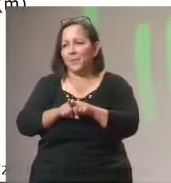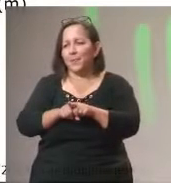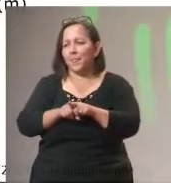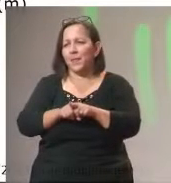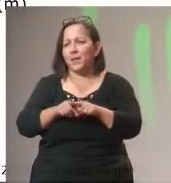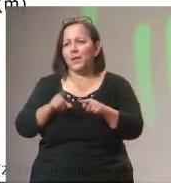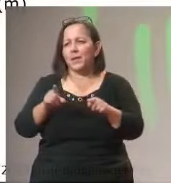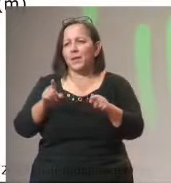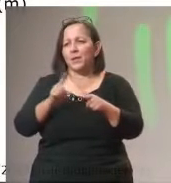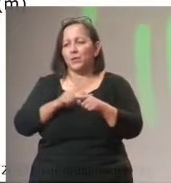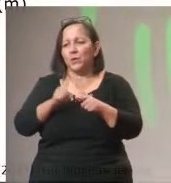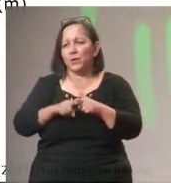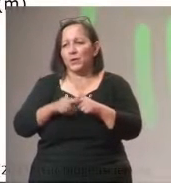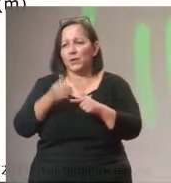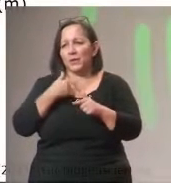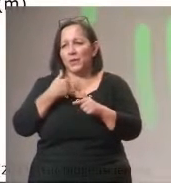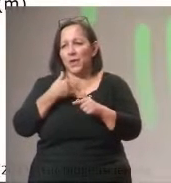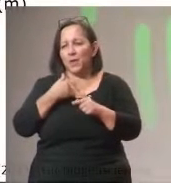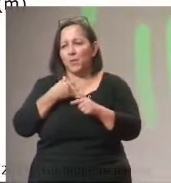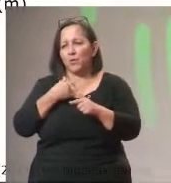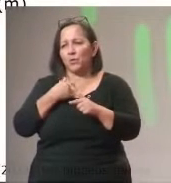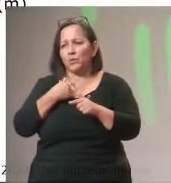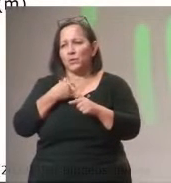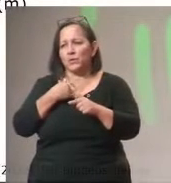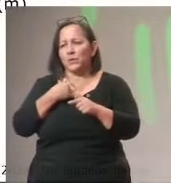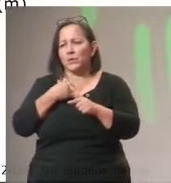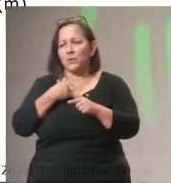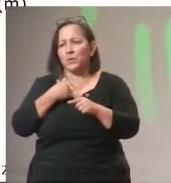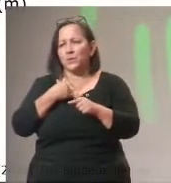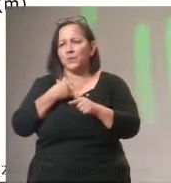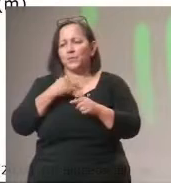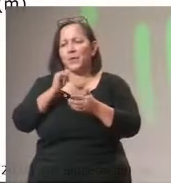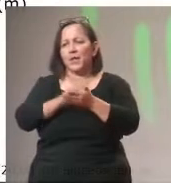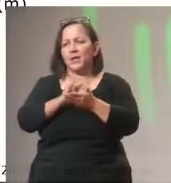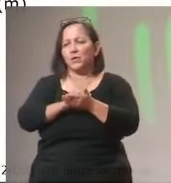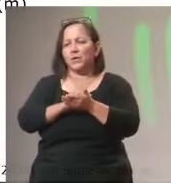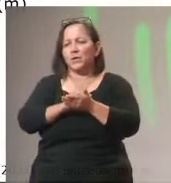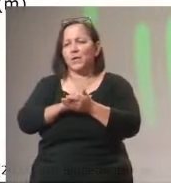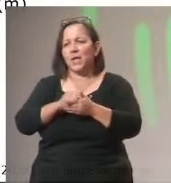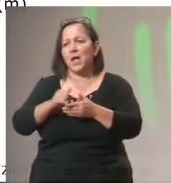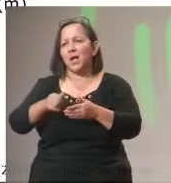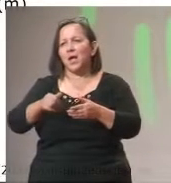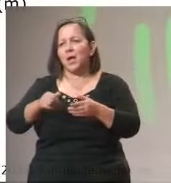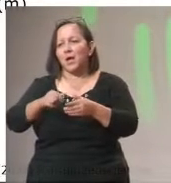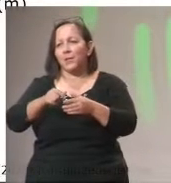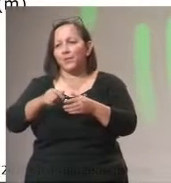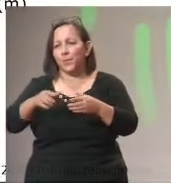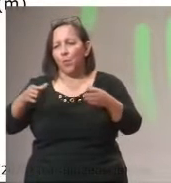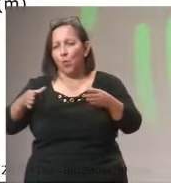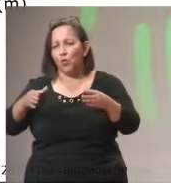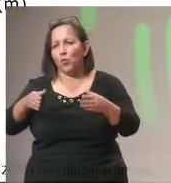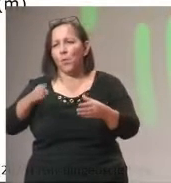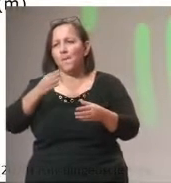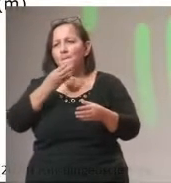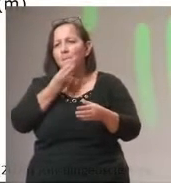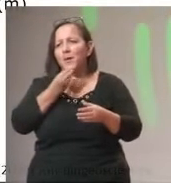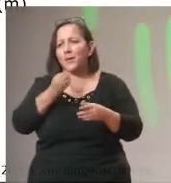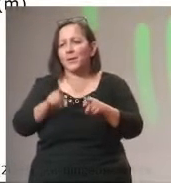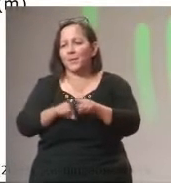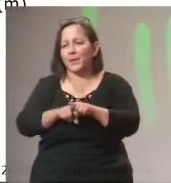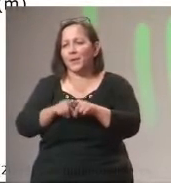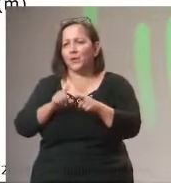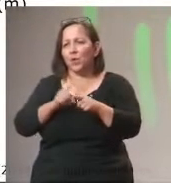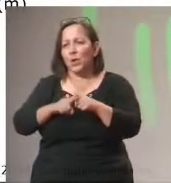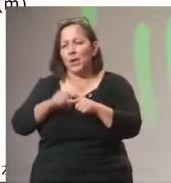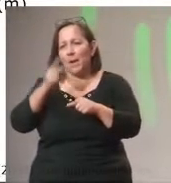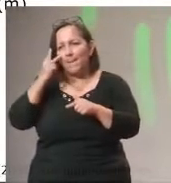nitrato cuando la composición isotópica nos dice esta agua es del acuífero Barba. Si ustedes ven hacia la parte derecha del gráfico, lo